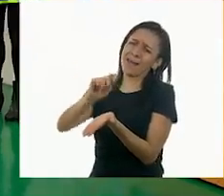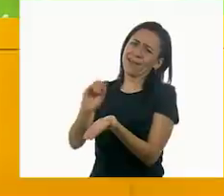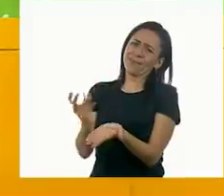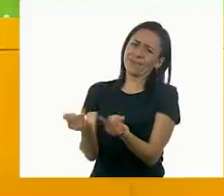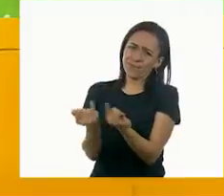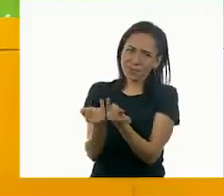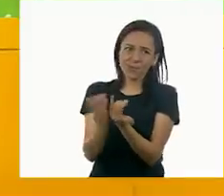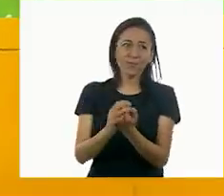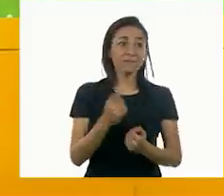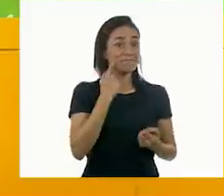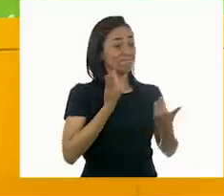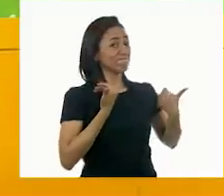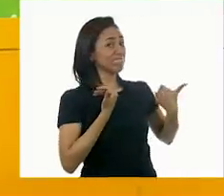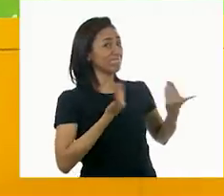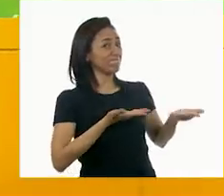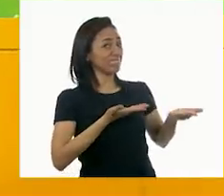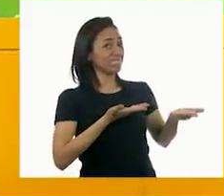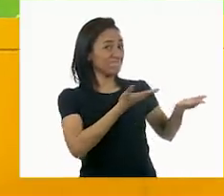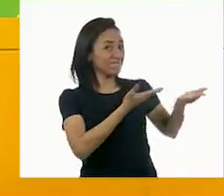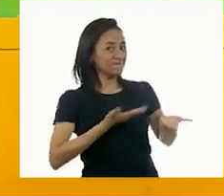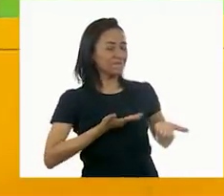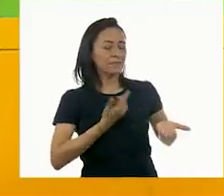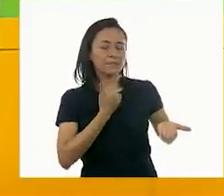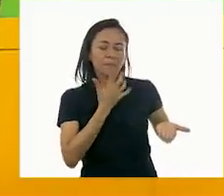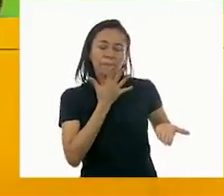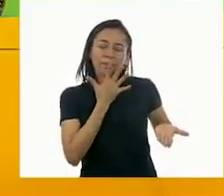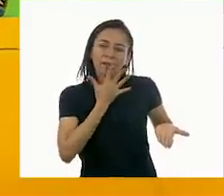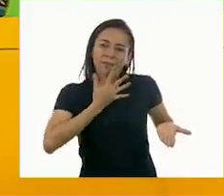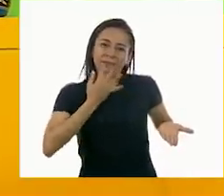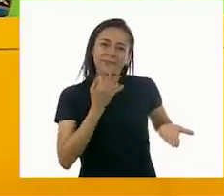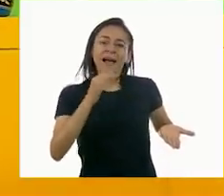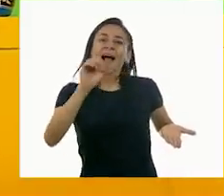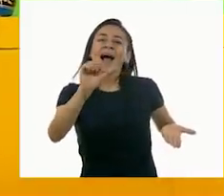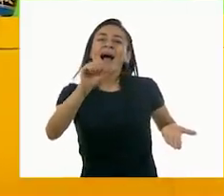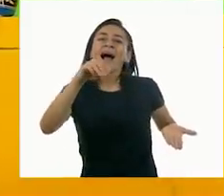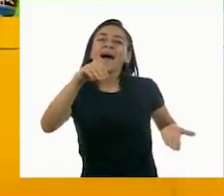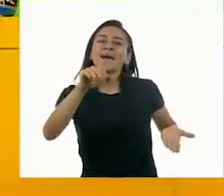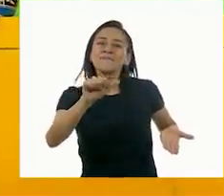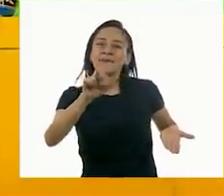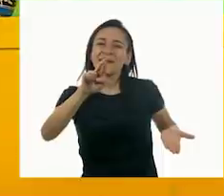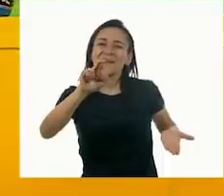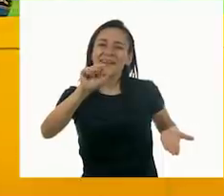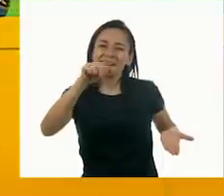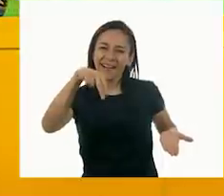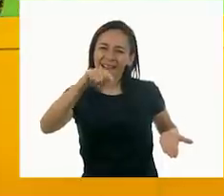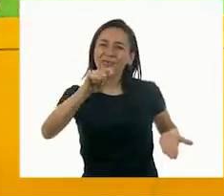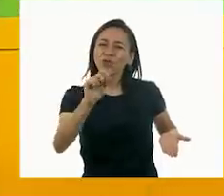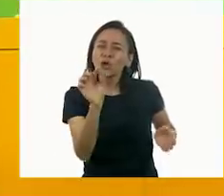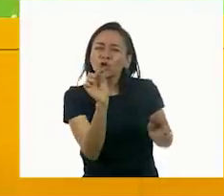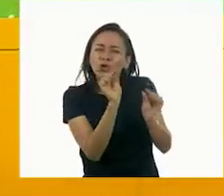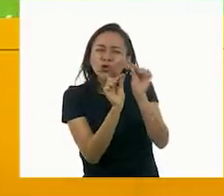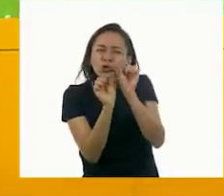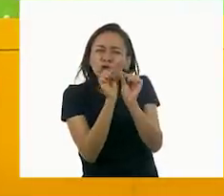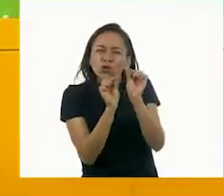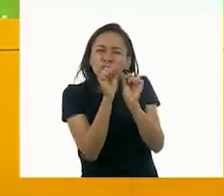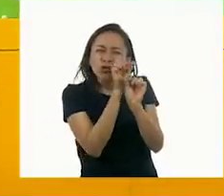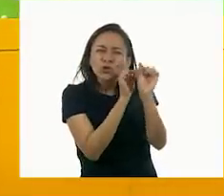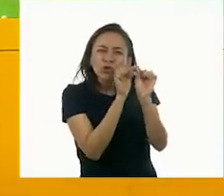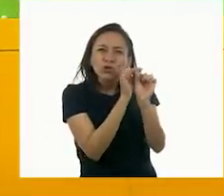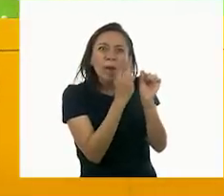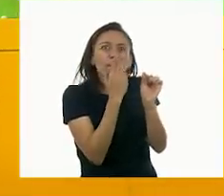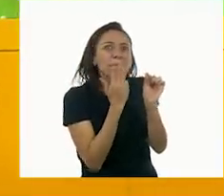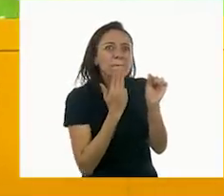comer en un rato, un rico amaranto. Y así conocemos algunos cereales para